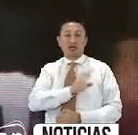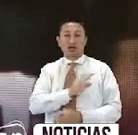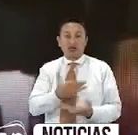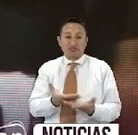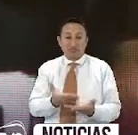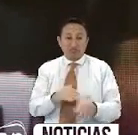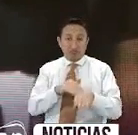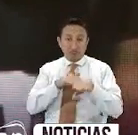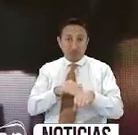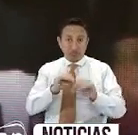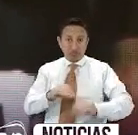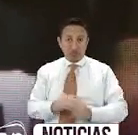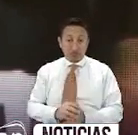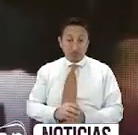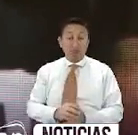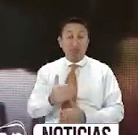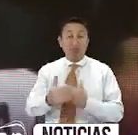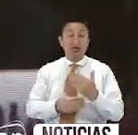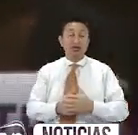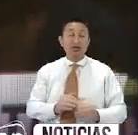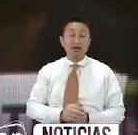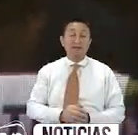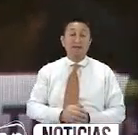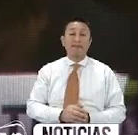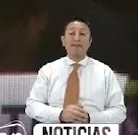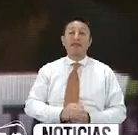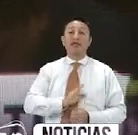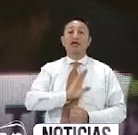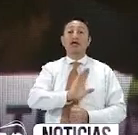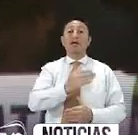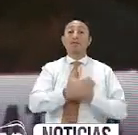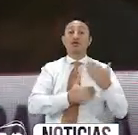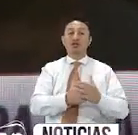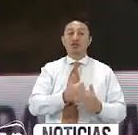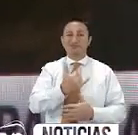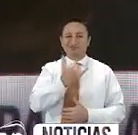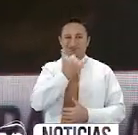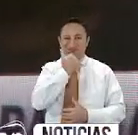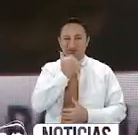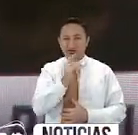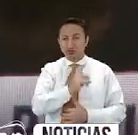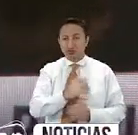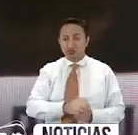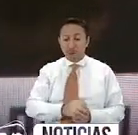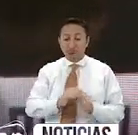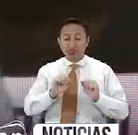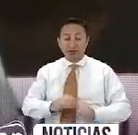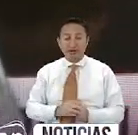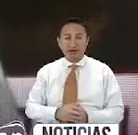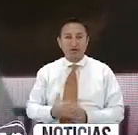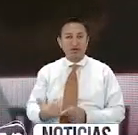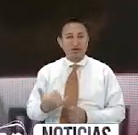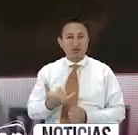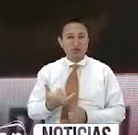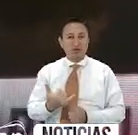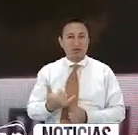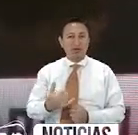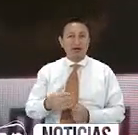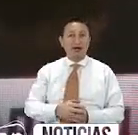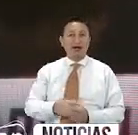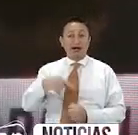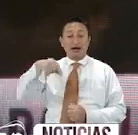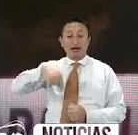sólidas no solo va a vulnerar el debido proceso, sino que abrirá la puerta a una